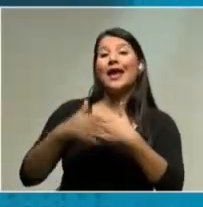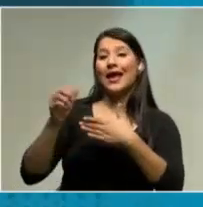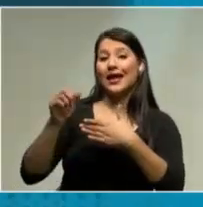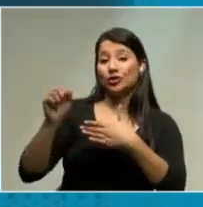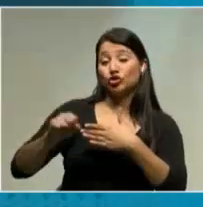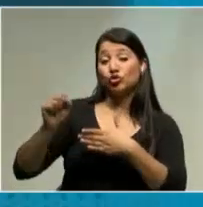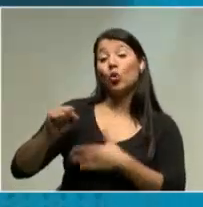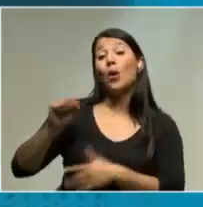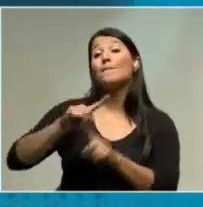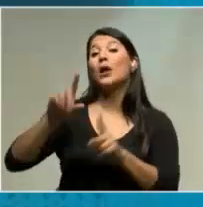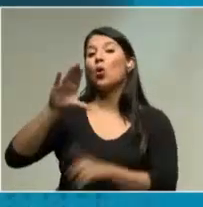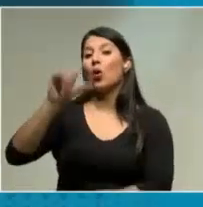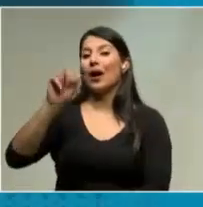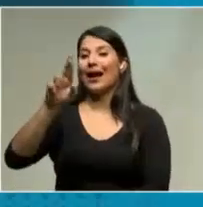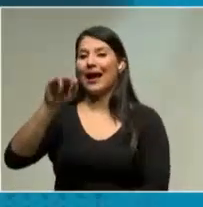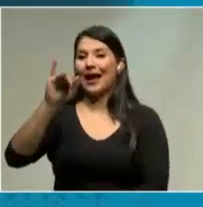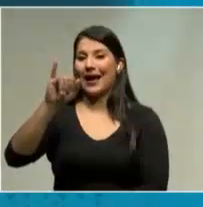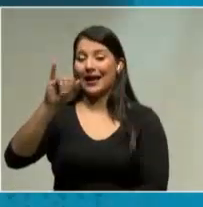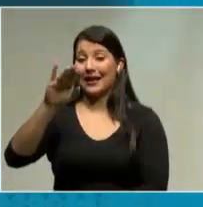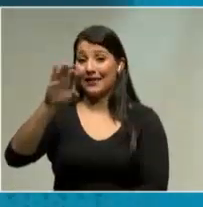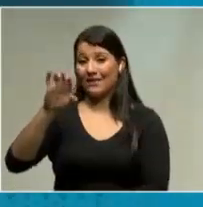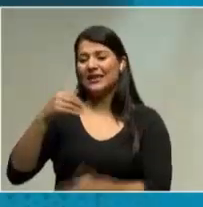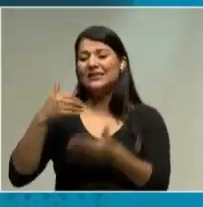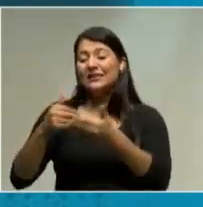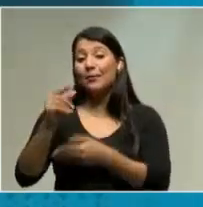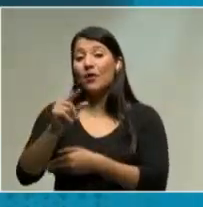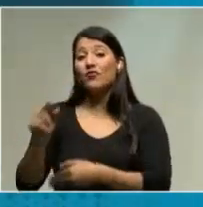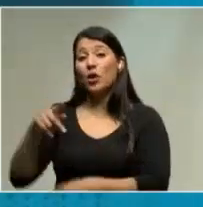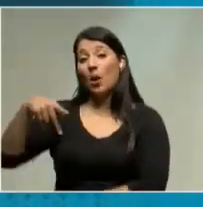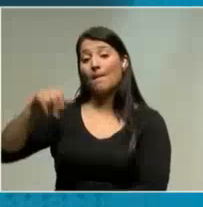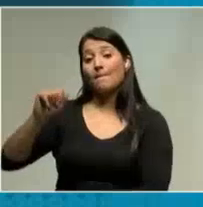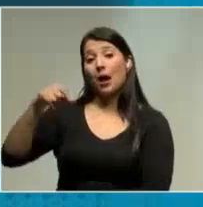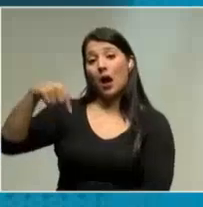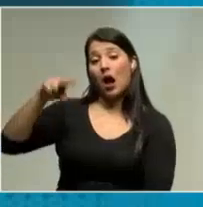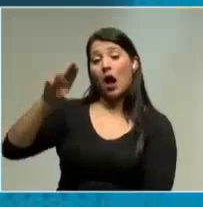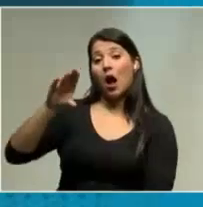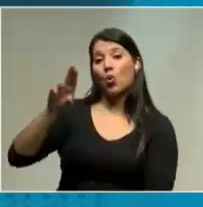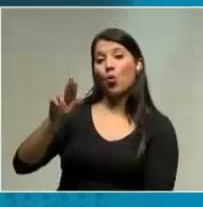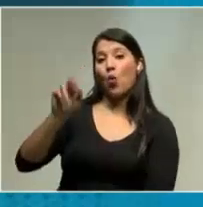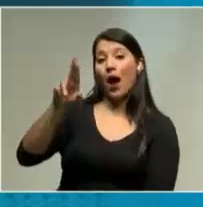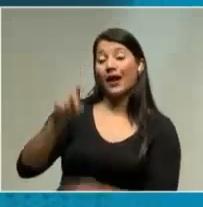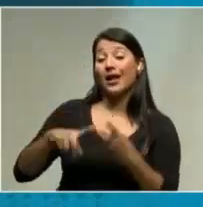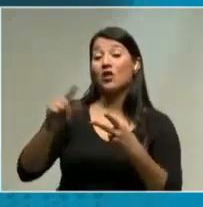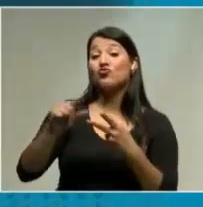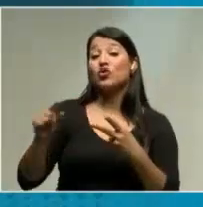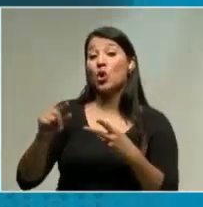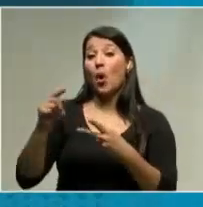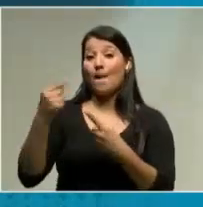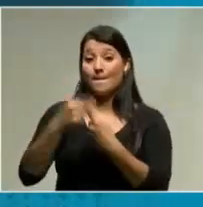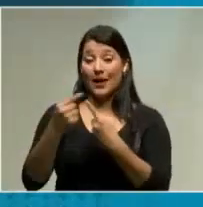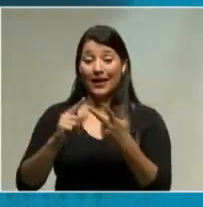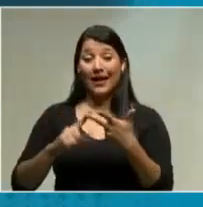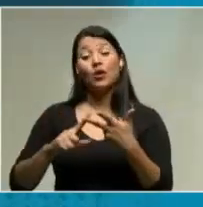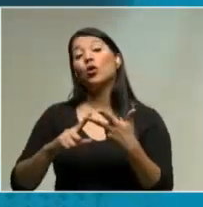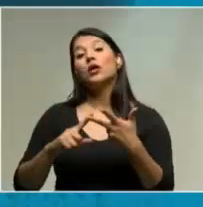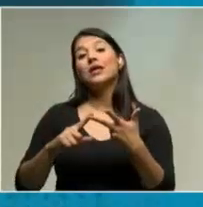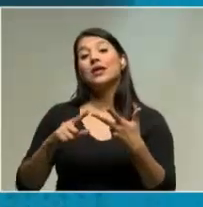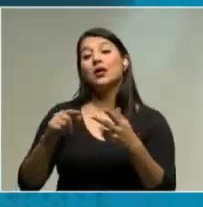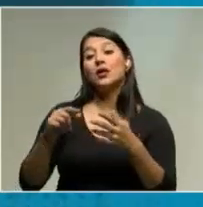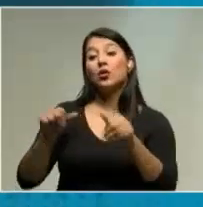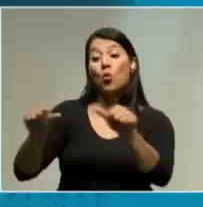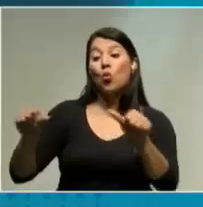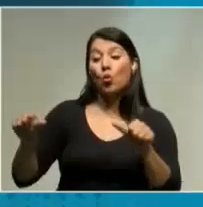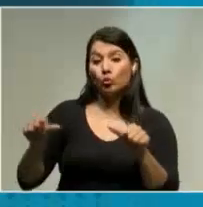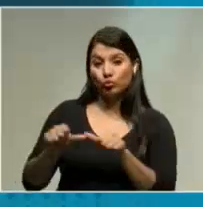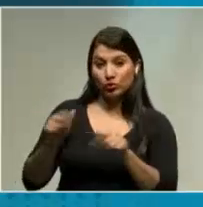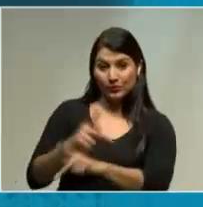Caribe, en especial en la Reserva Forestal Río Pacuare, en la zona protectora de Río Banano, en la Reserva Biológica Jitoy-Cerere y sobre